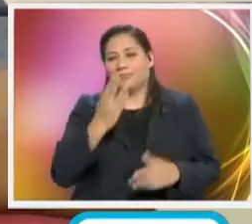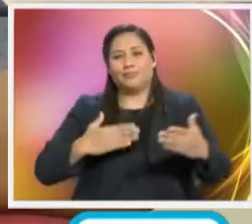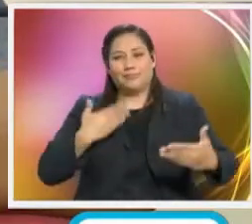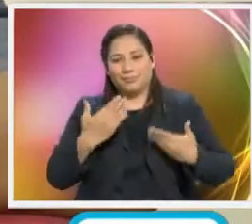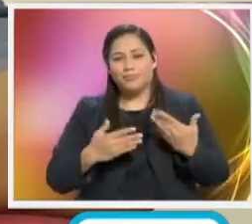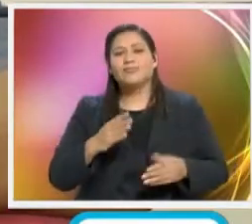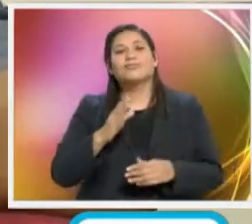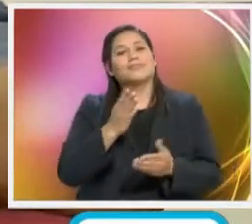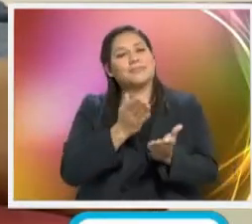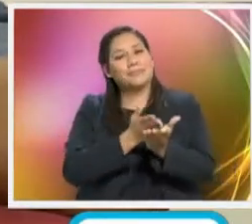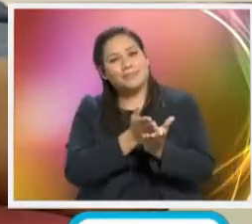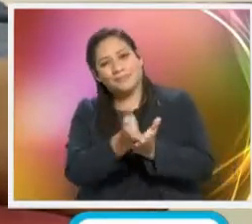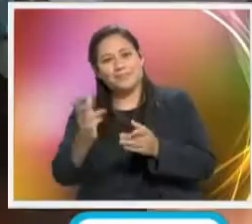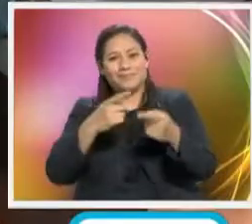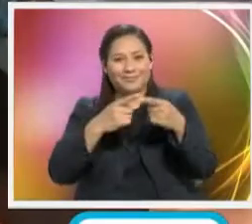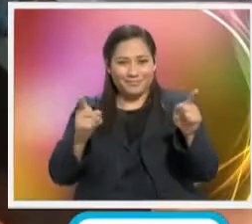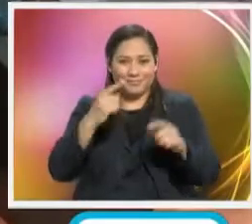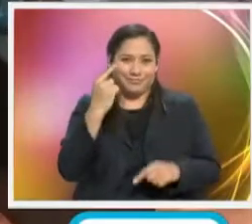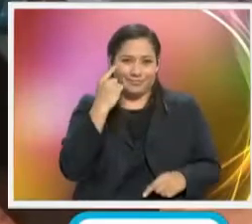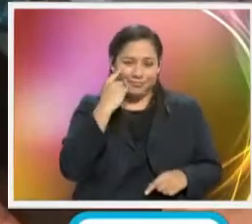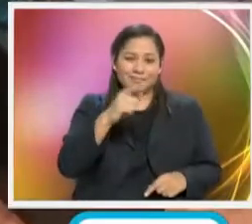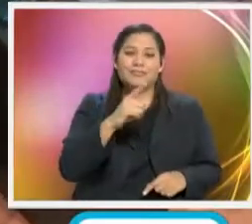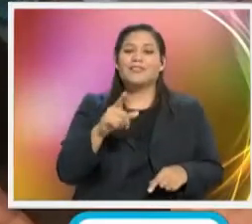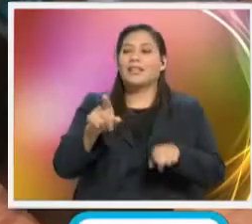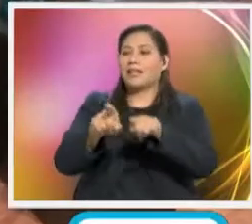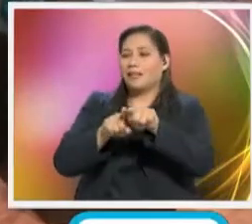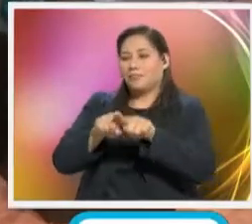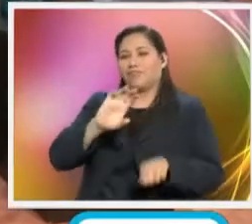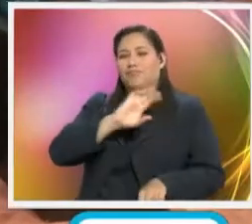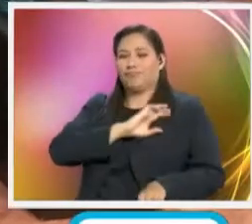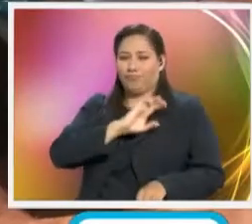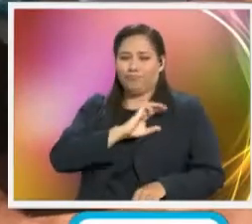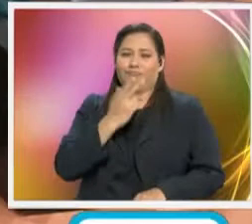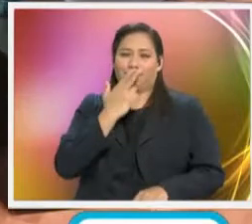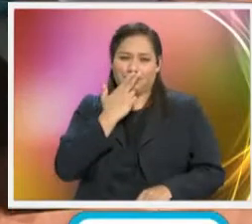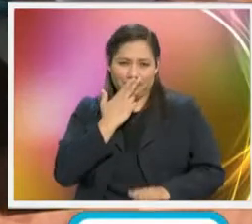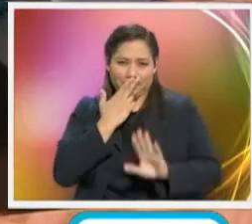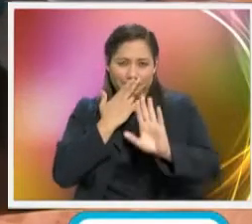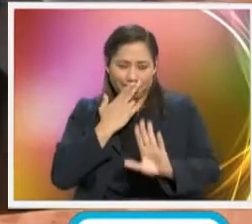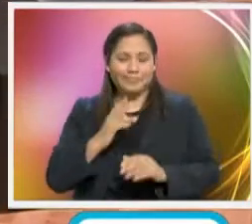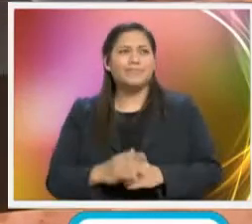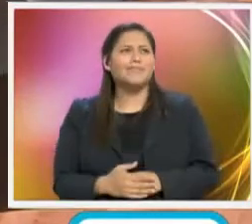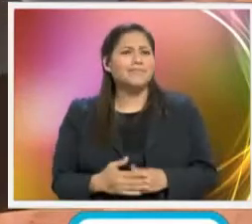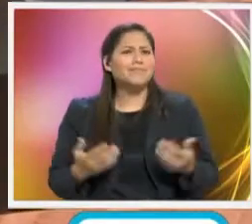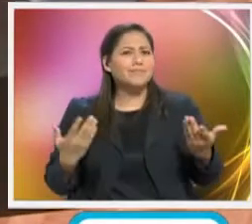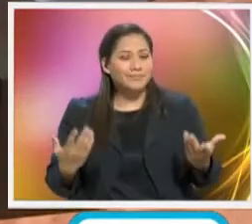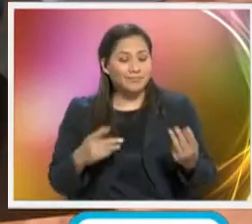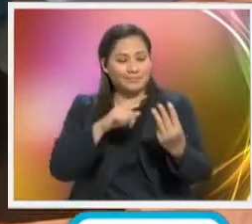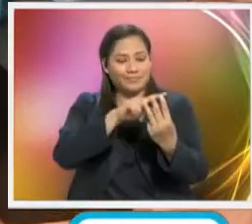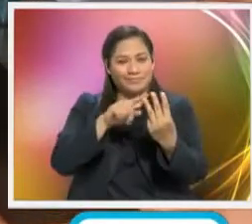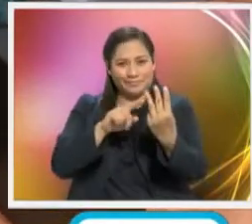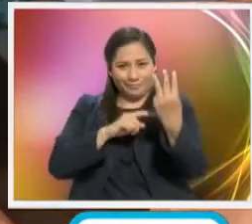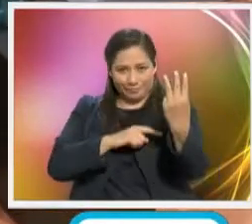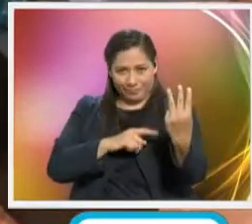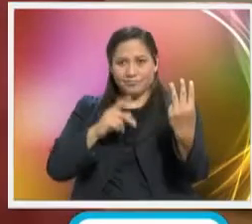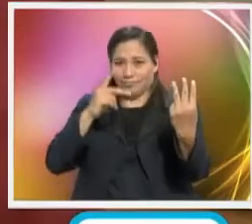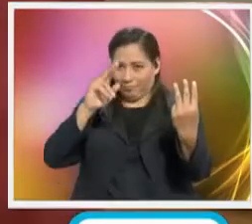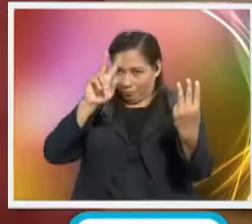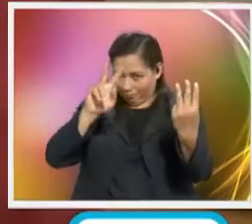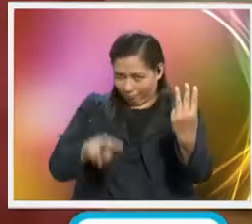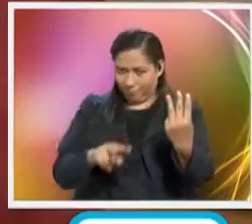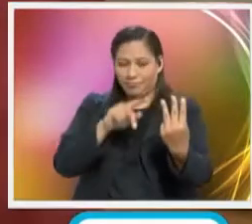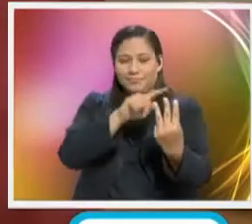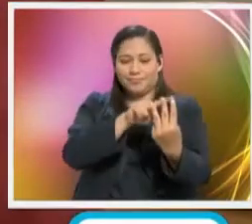Camina justo por otro lado. Se llama Queridas Hermanas y está basada en 3 personajes reales. Por un